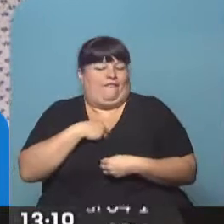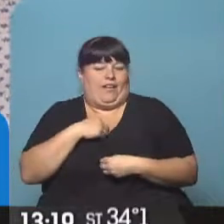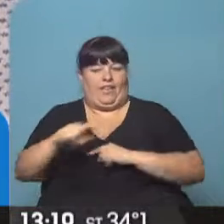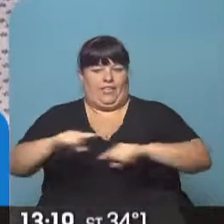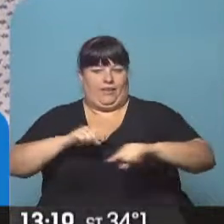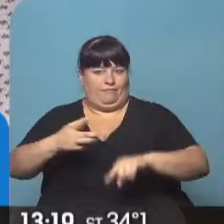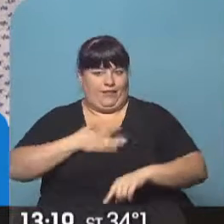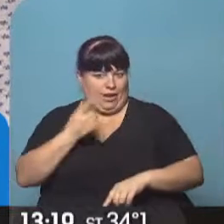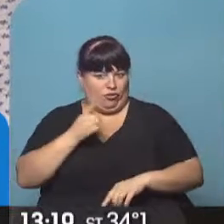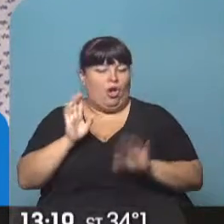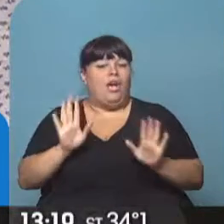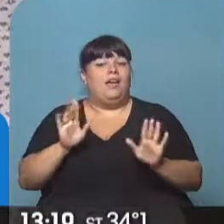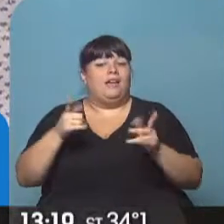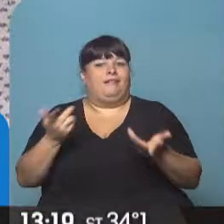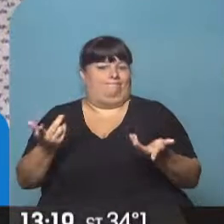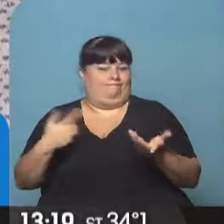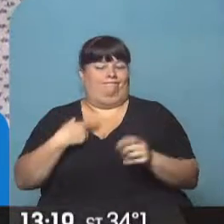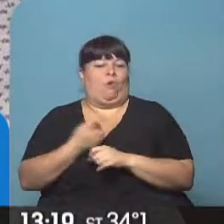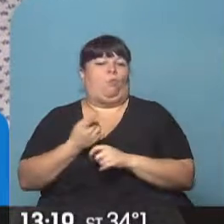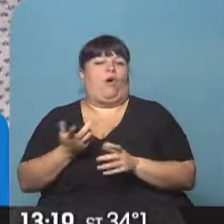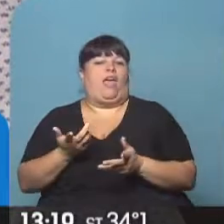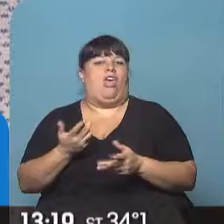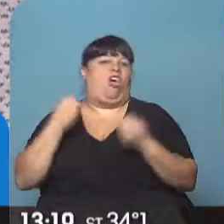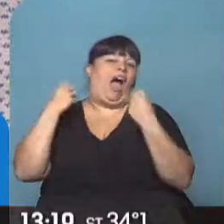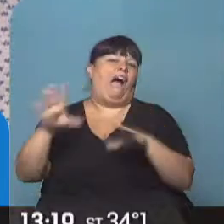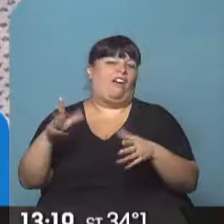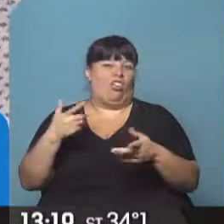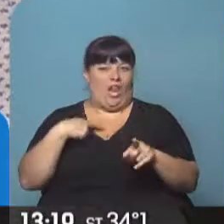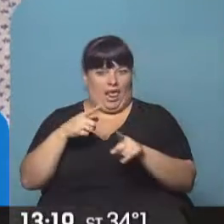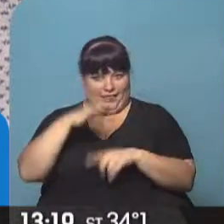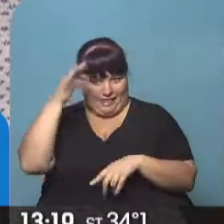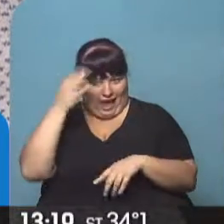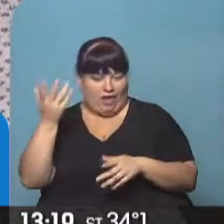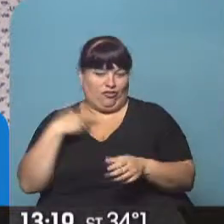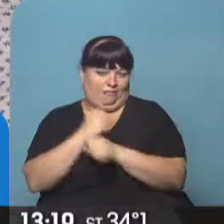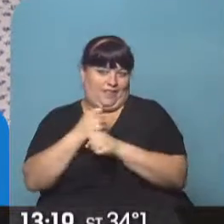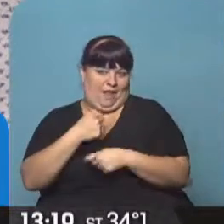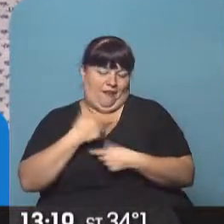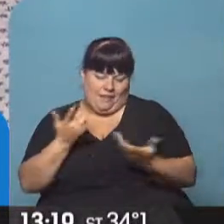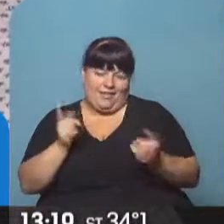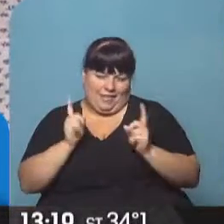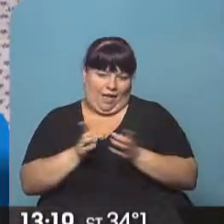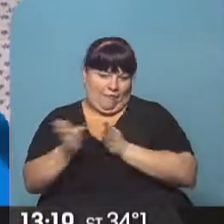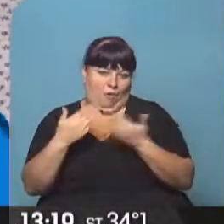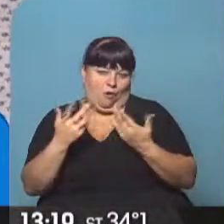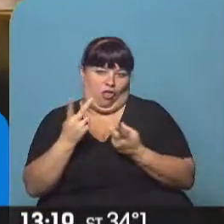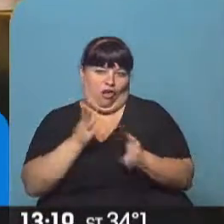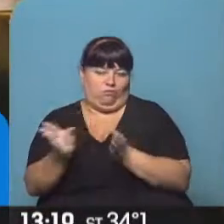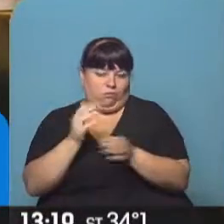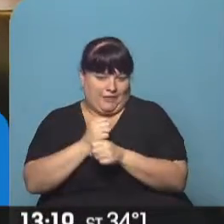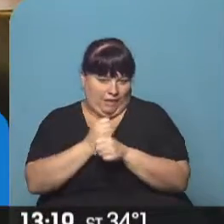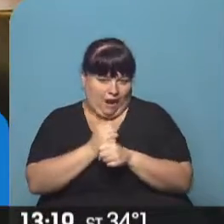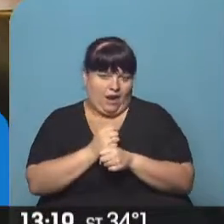dirección. Y como uno no puede de pronto abandonar tanto la profesión de actor, bueno, tengo la posibilidad también de trabajar